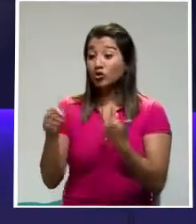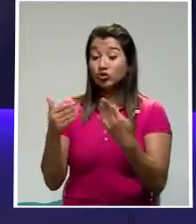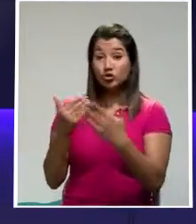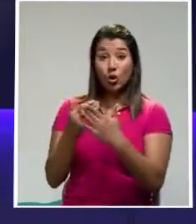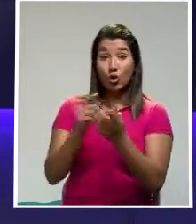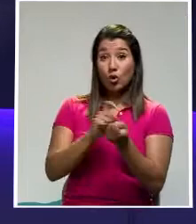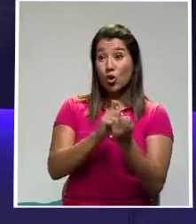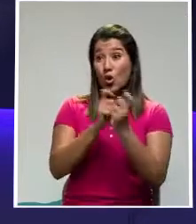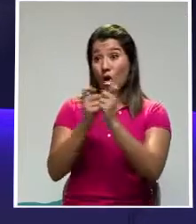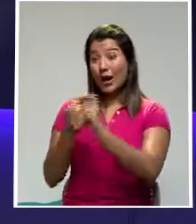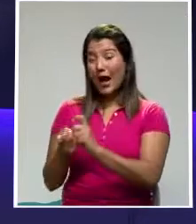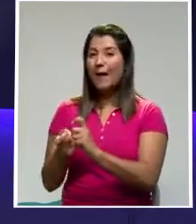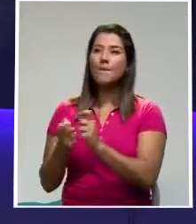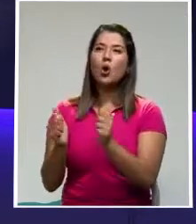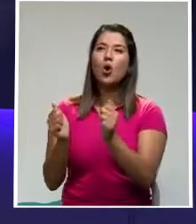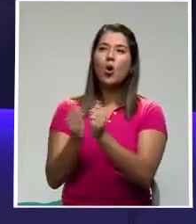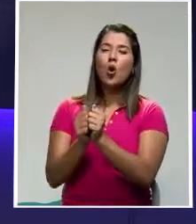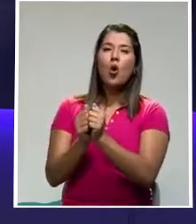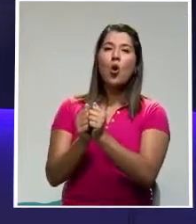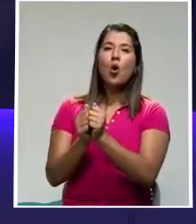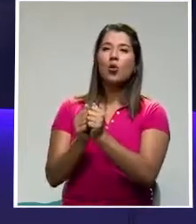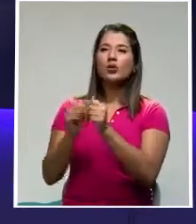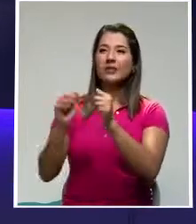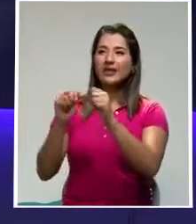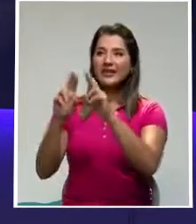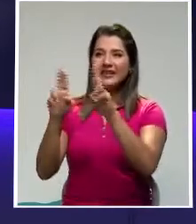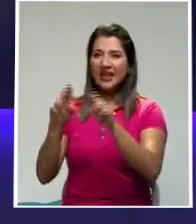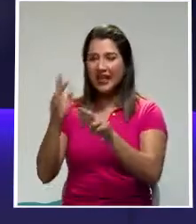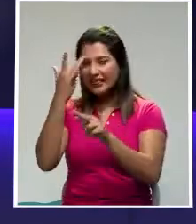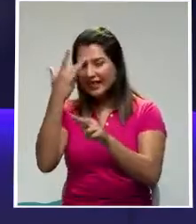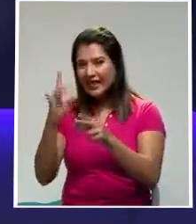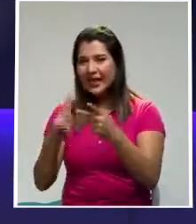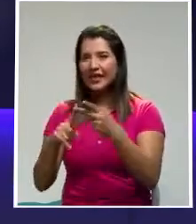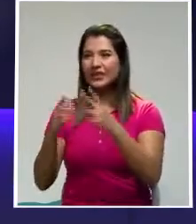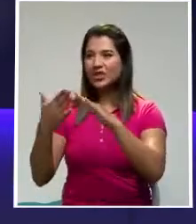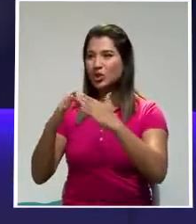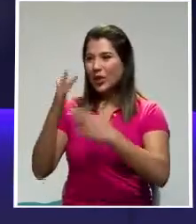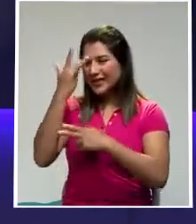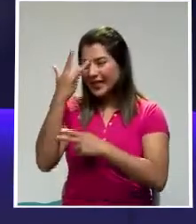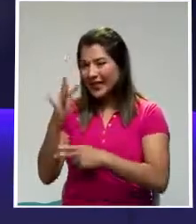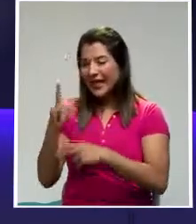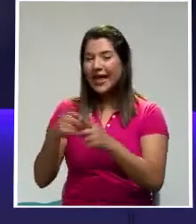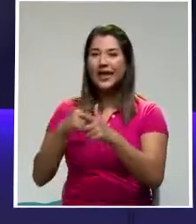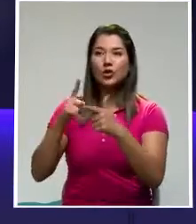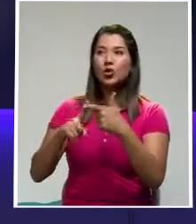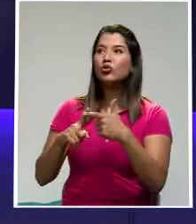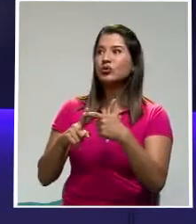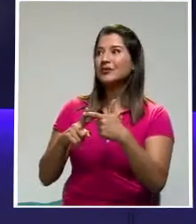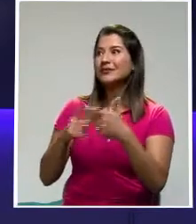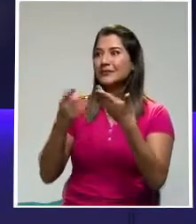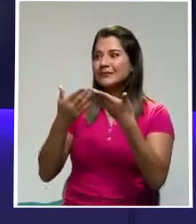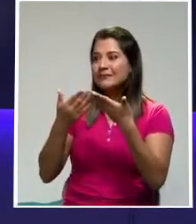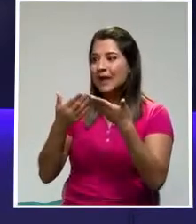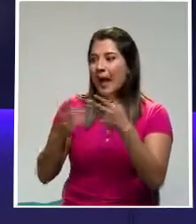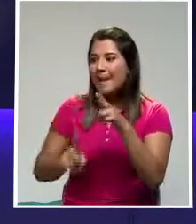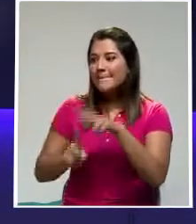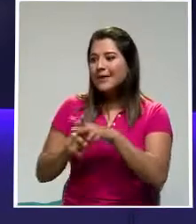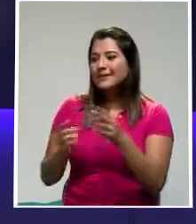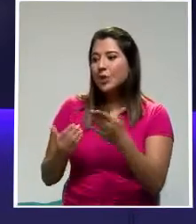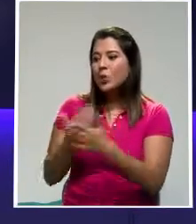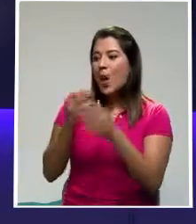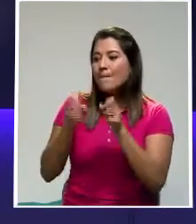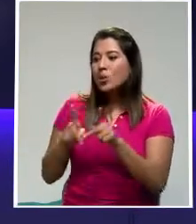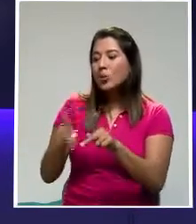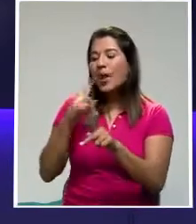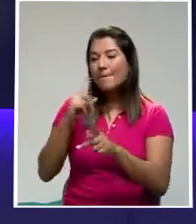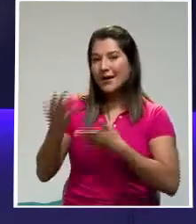redes inteligentes, a ciudades inteligentes, se abre un nuevo horizonte de nuevos servicios. Sin embargo, sí